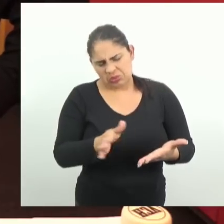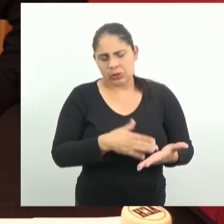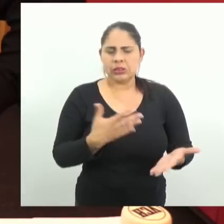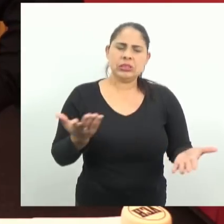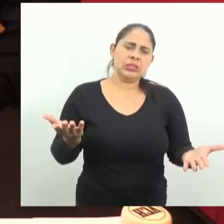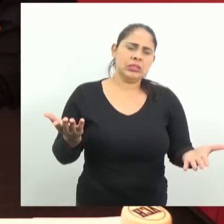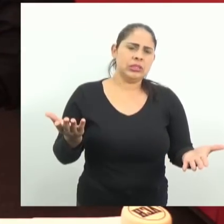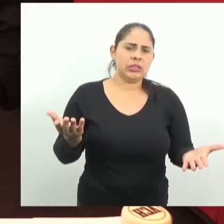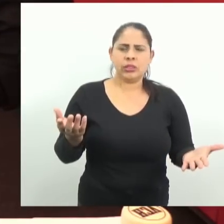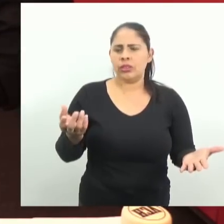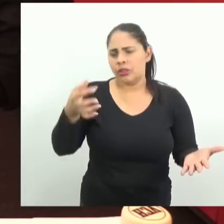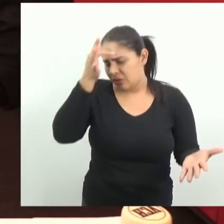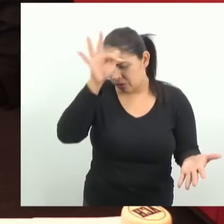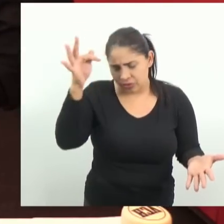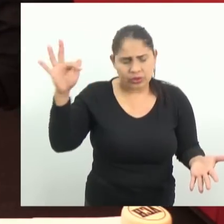los filósofos griegos.